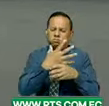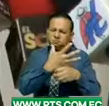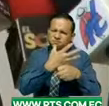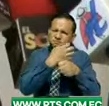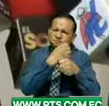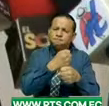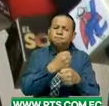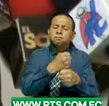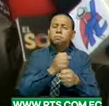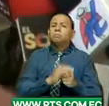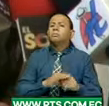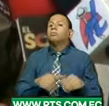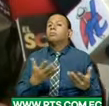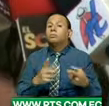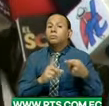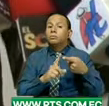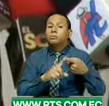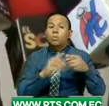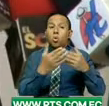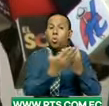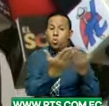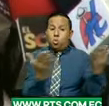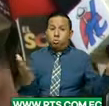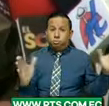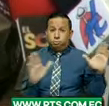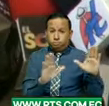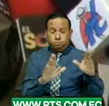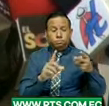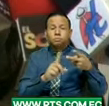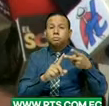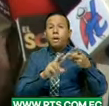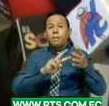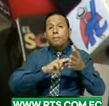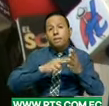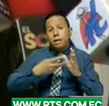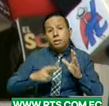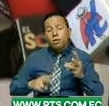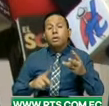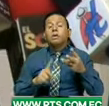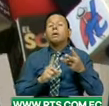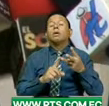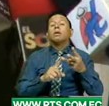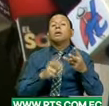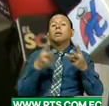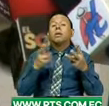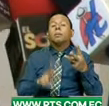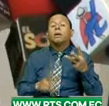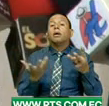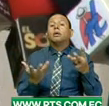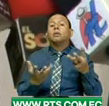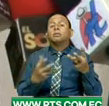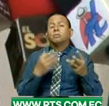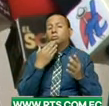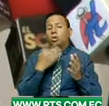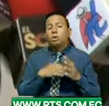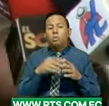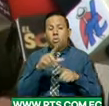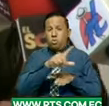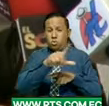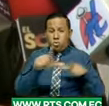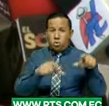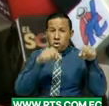país. Infraestructura, tecnología. Y vamos a sacar del